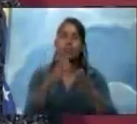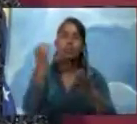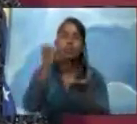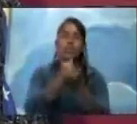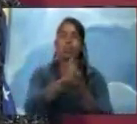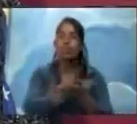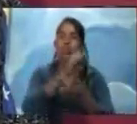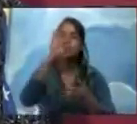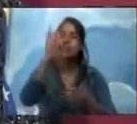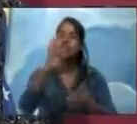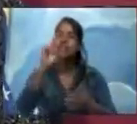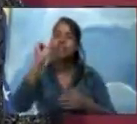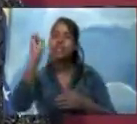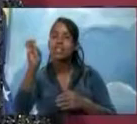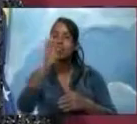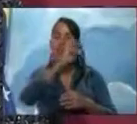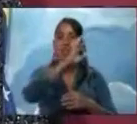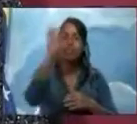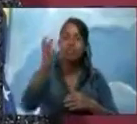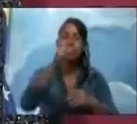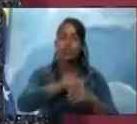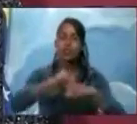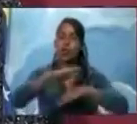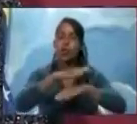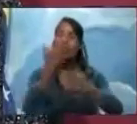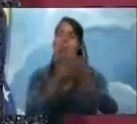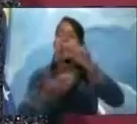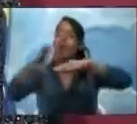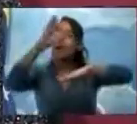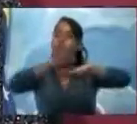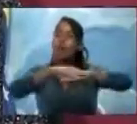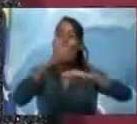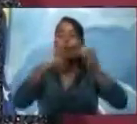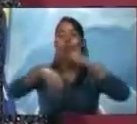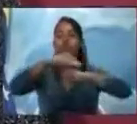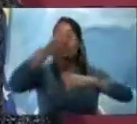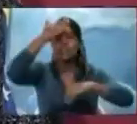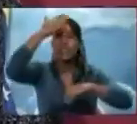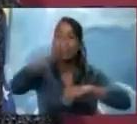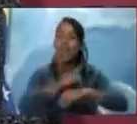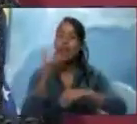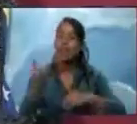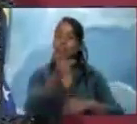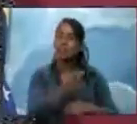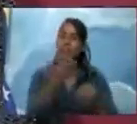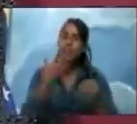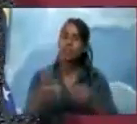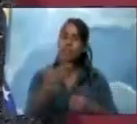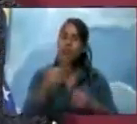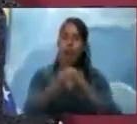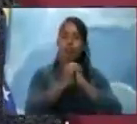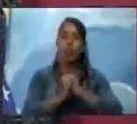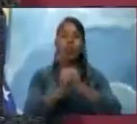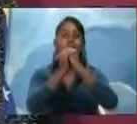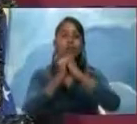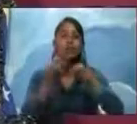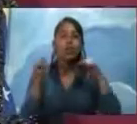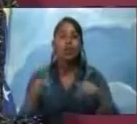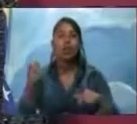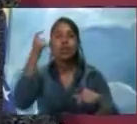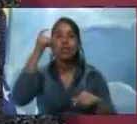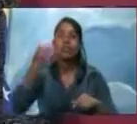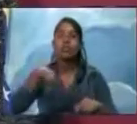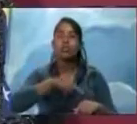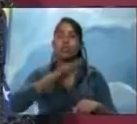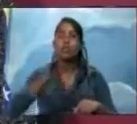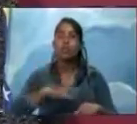del 666 sobre la mano derecha o sobre la frente de la gente, y exigirá adoración. Hoy día nosotros